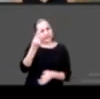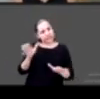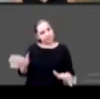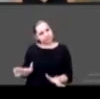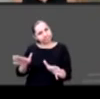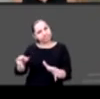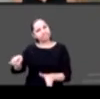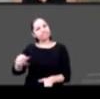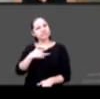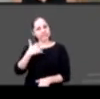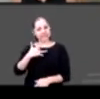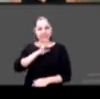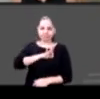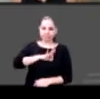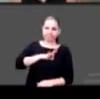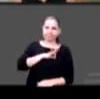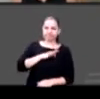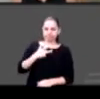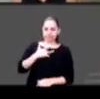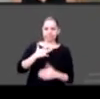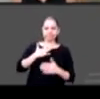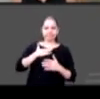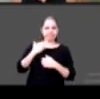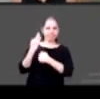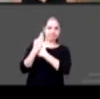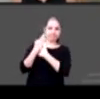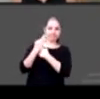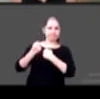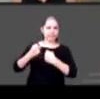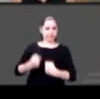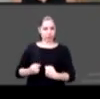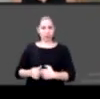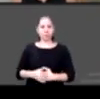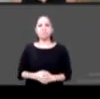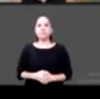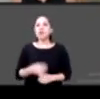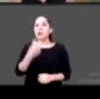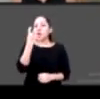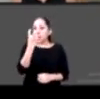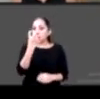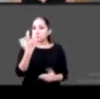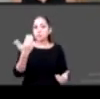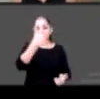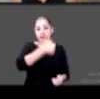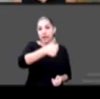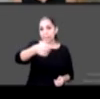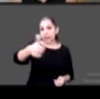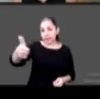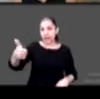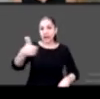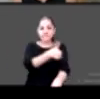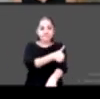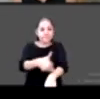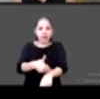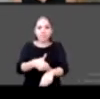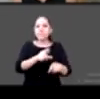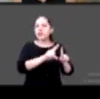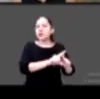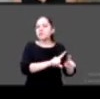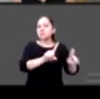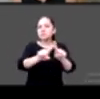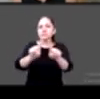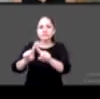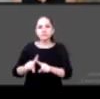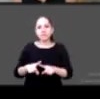Entonces, ahí sí, como realmente las necesidades emocionales de cada familia, por veces tenemos necesidades y tenemos emociones